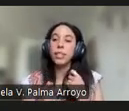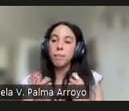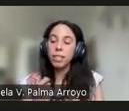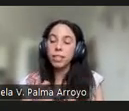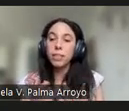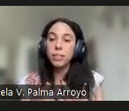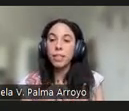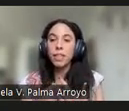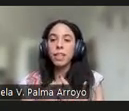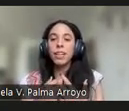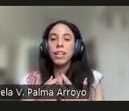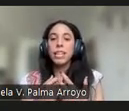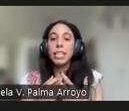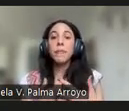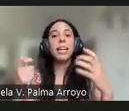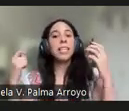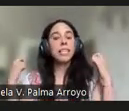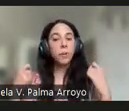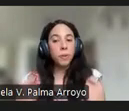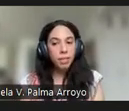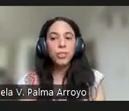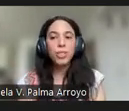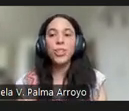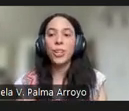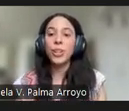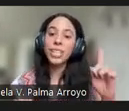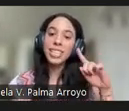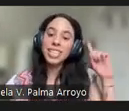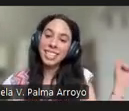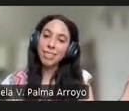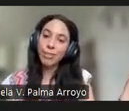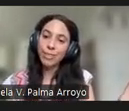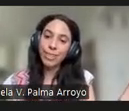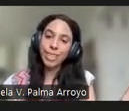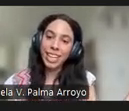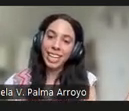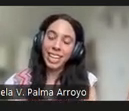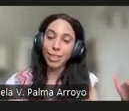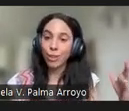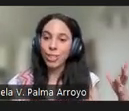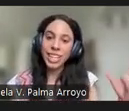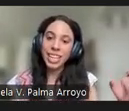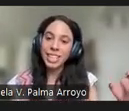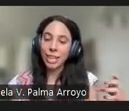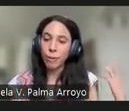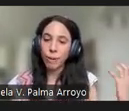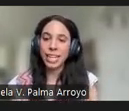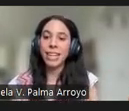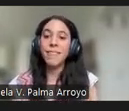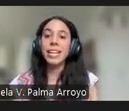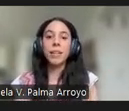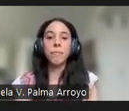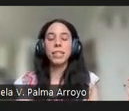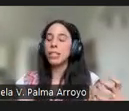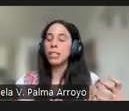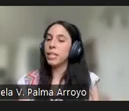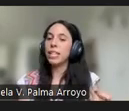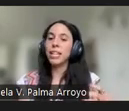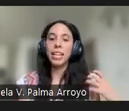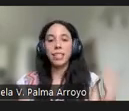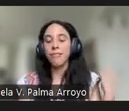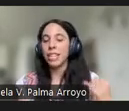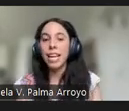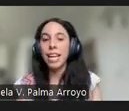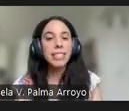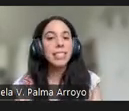o esos sentimientos que aunque detonan mucho dolor desde este asunto del goce de lo vulnerable, también